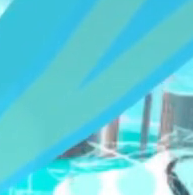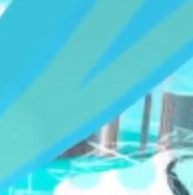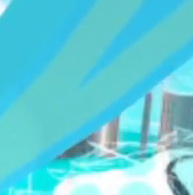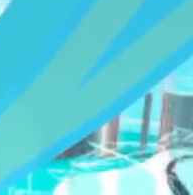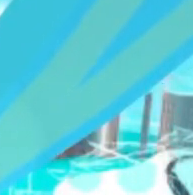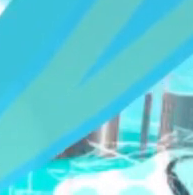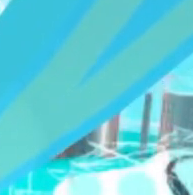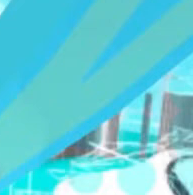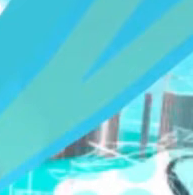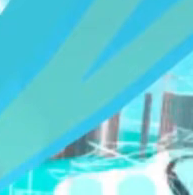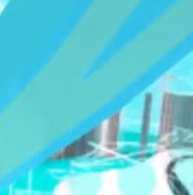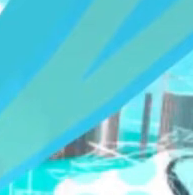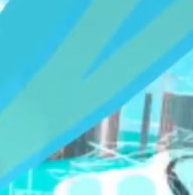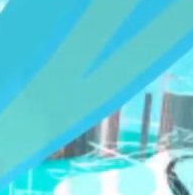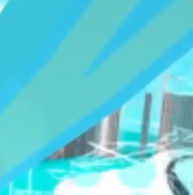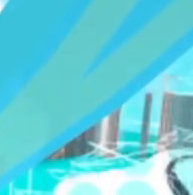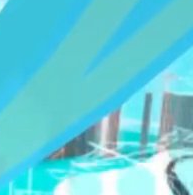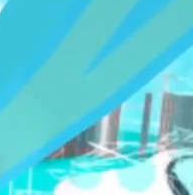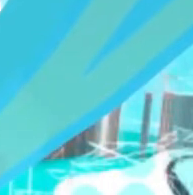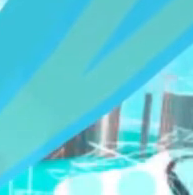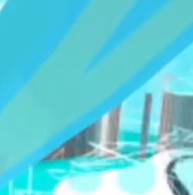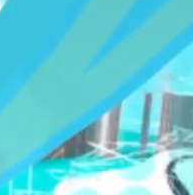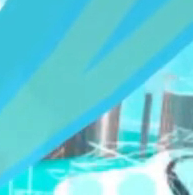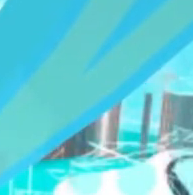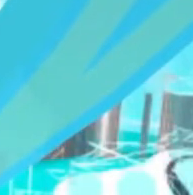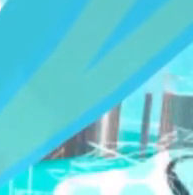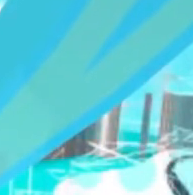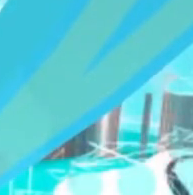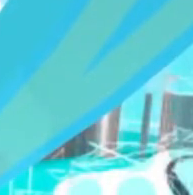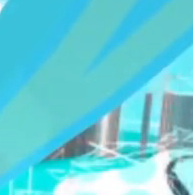con 42 céntimos.